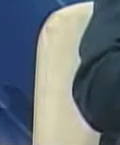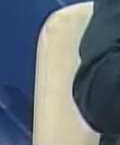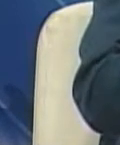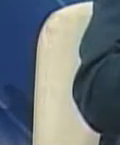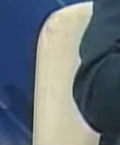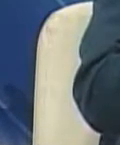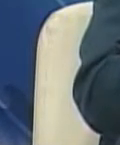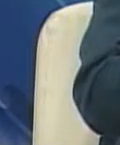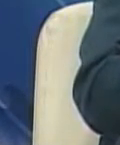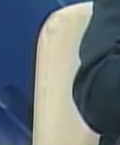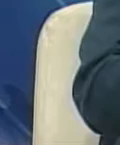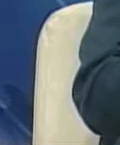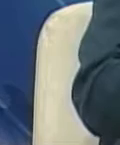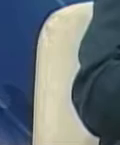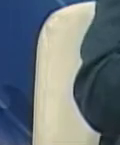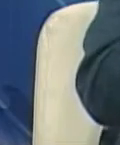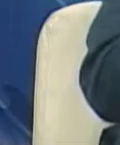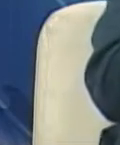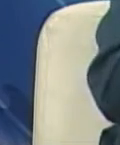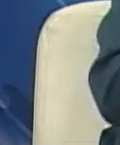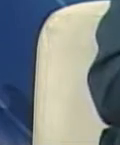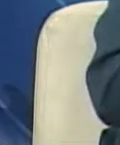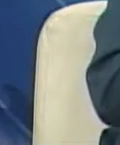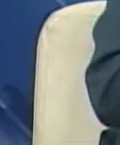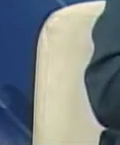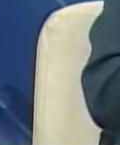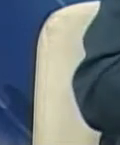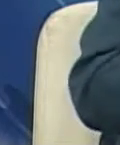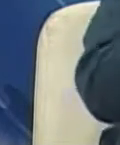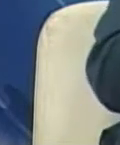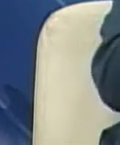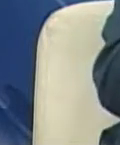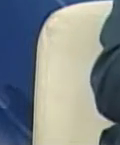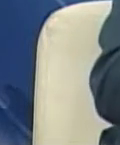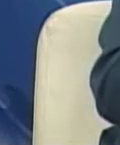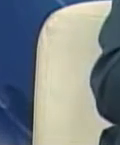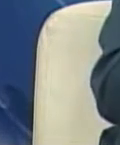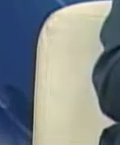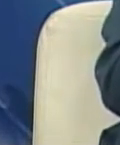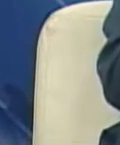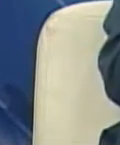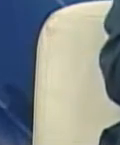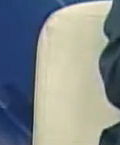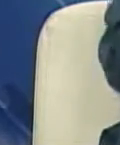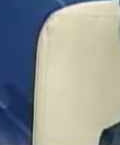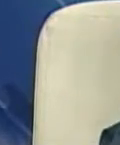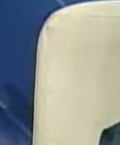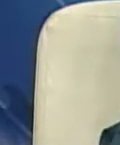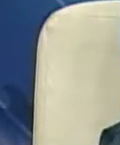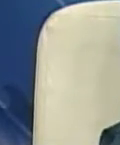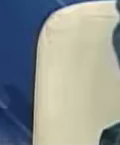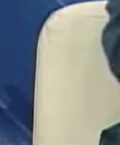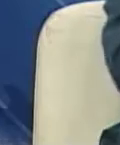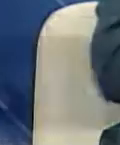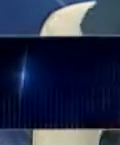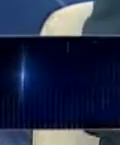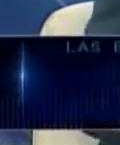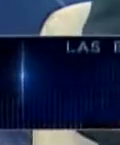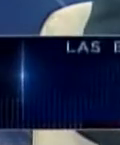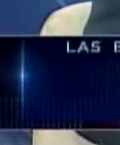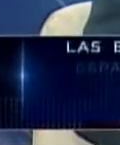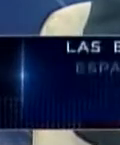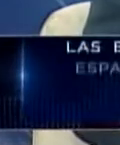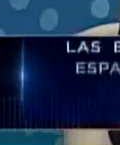el Día Ecuatoriano de la Cultura. Bienvenido, señor ministro, gracias por estar con nosotros. ¿Qué significa para el país este día y para la cultura